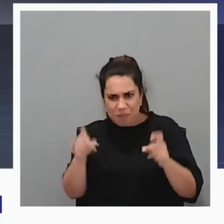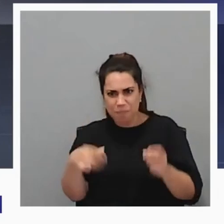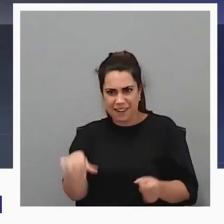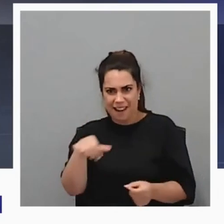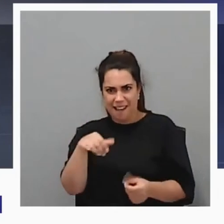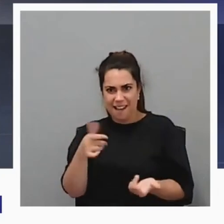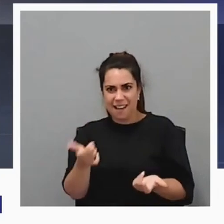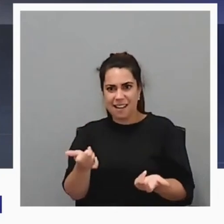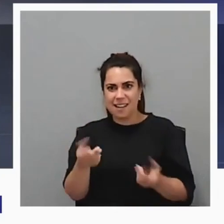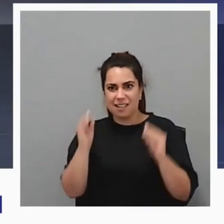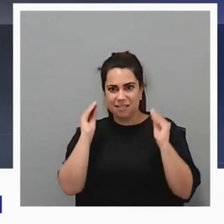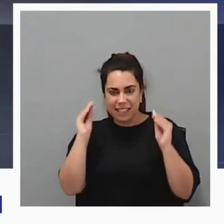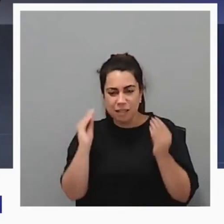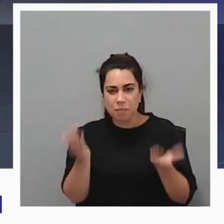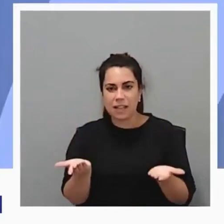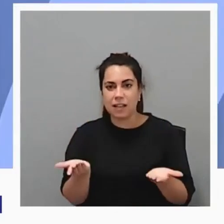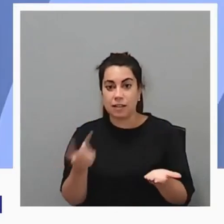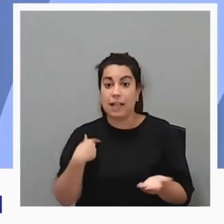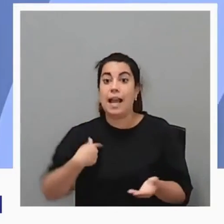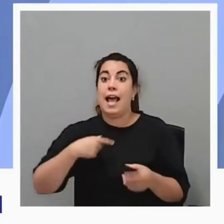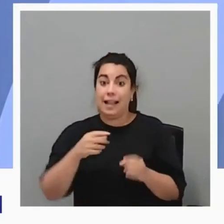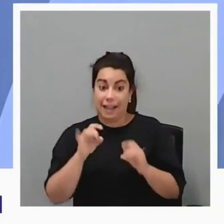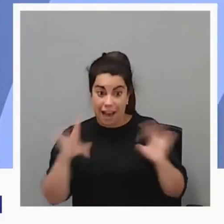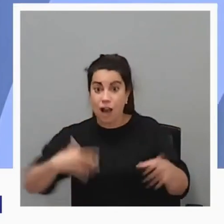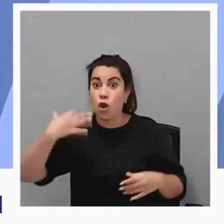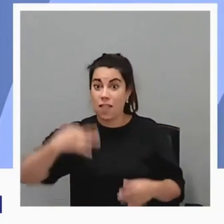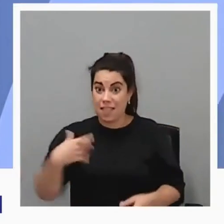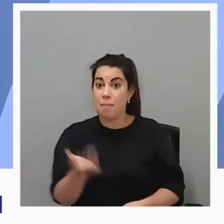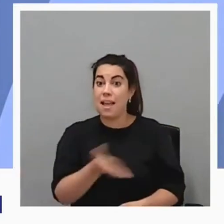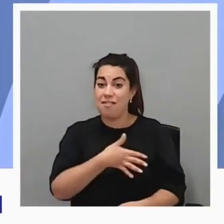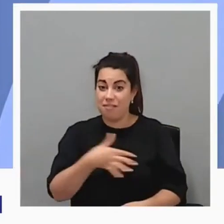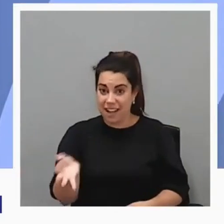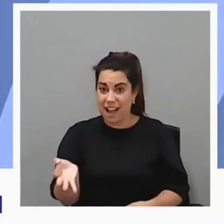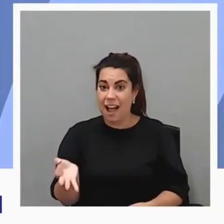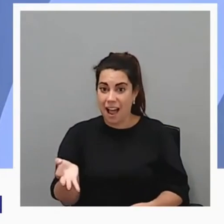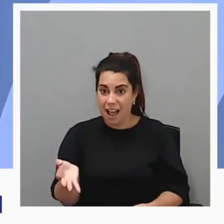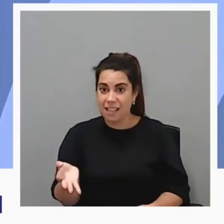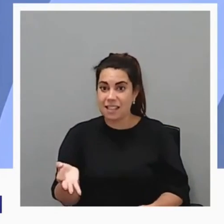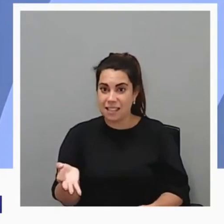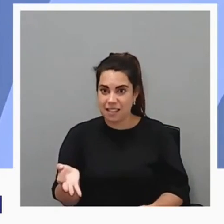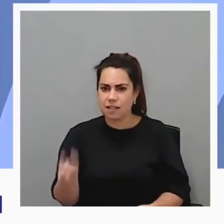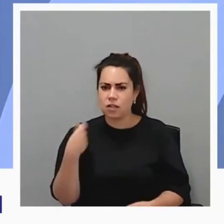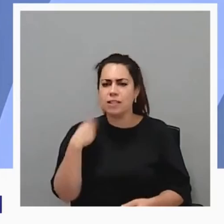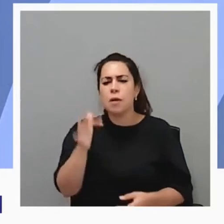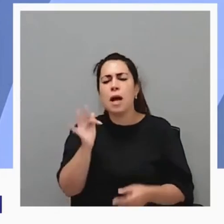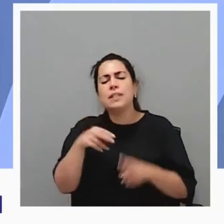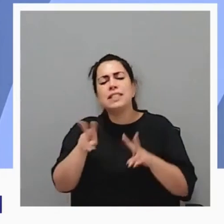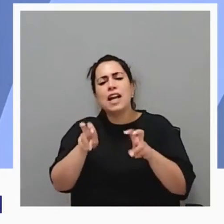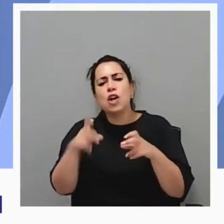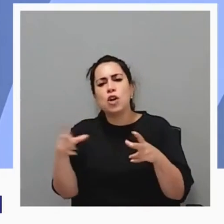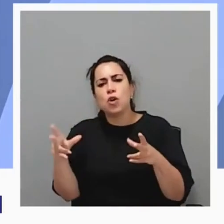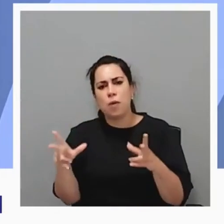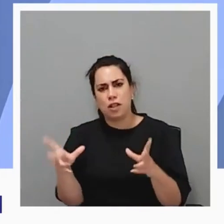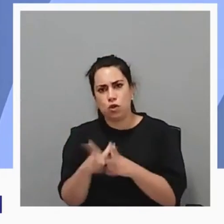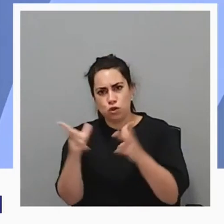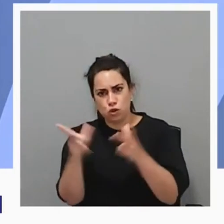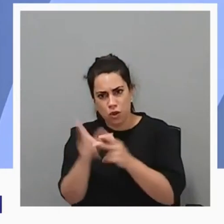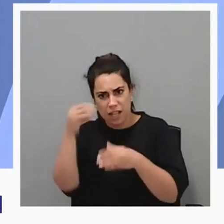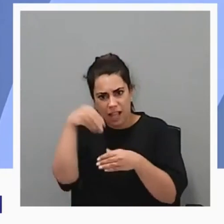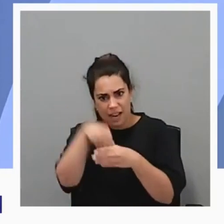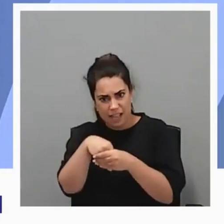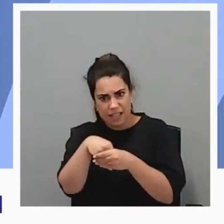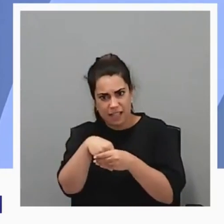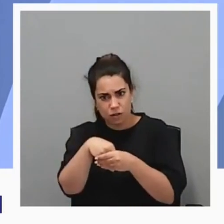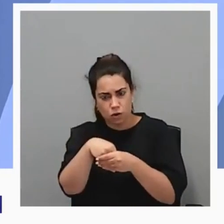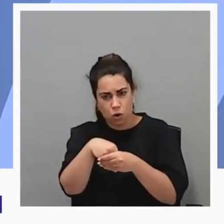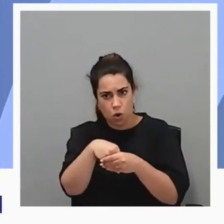quiera ser eficaz. Y precisamente otra característica que tiene la innovación social, a diferencia de la innovación tradicional, que la